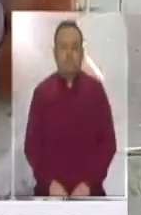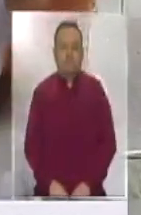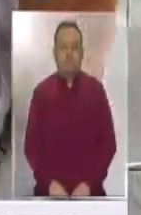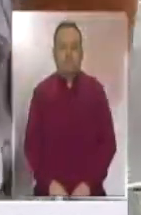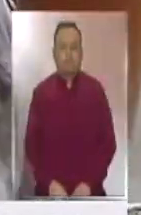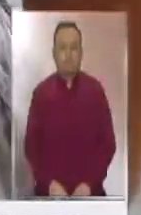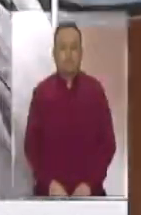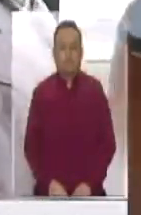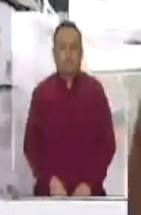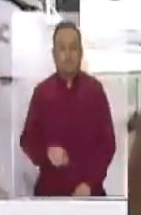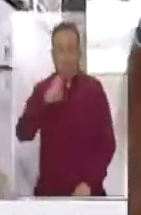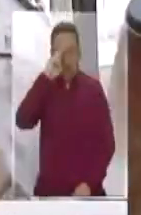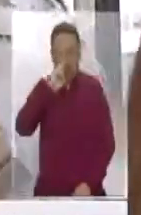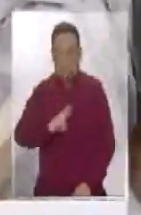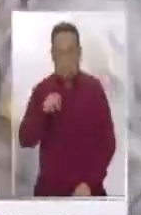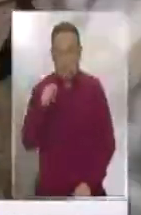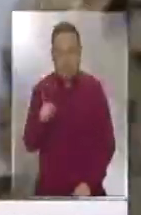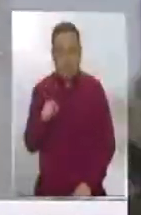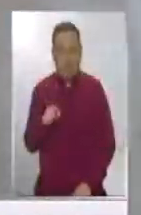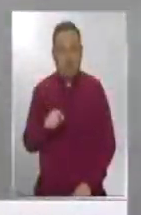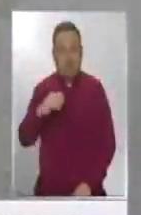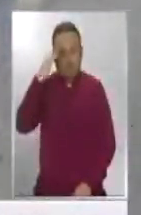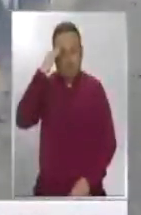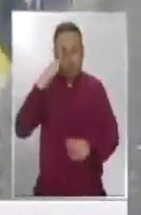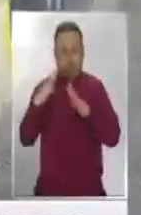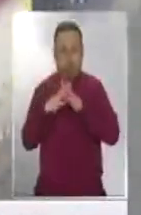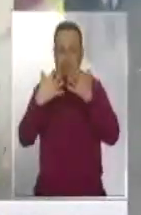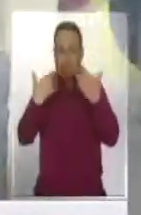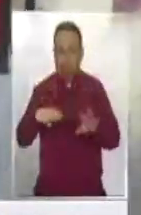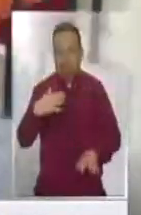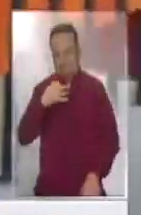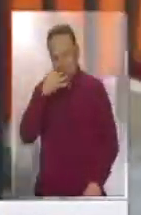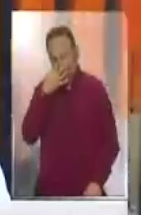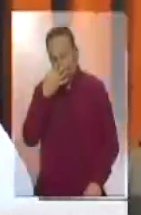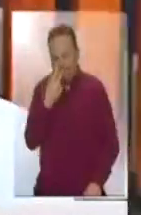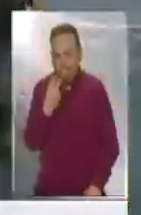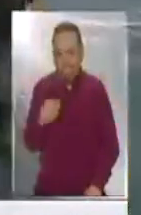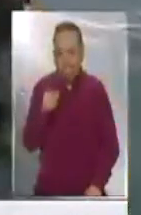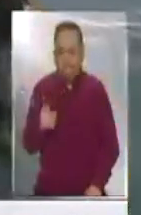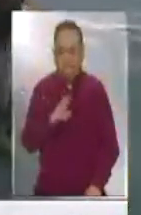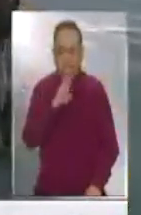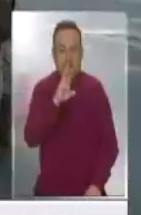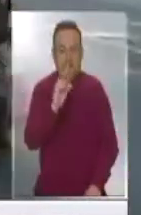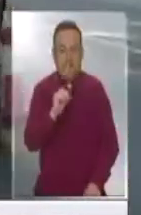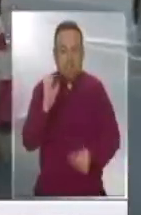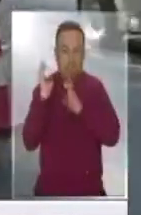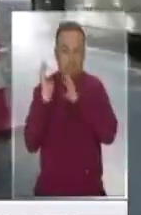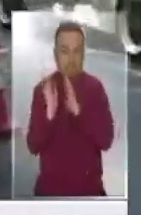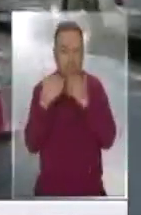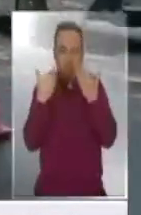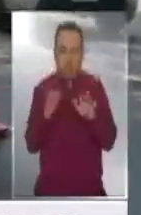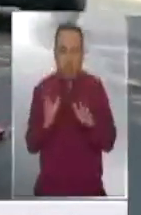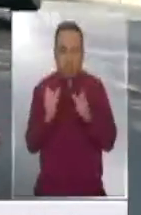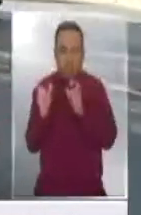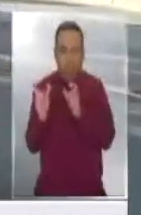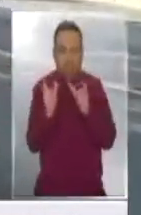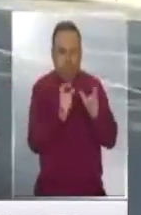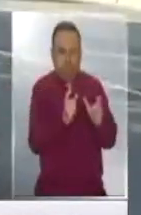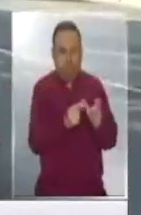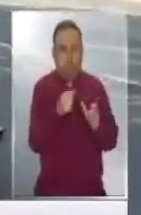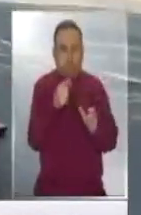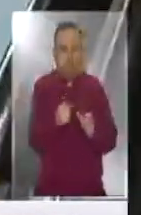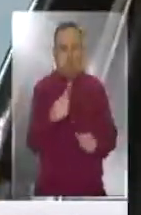El respeto a las fuerzas de élite del ejército ya se puede ver en las calles. 30 efectivos ya comenzaron con las fiscalizaciones en